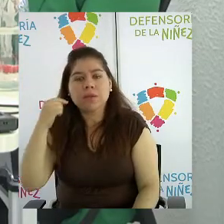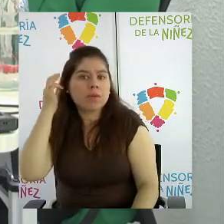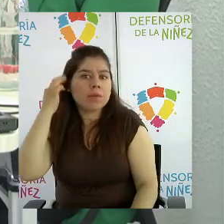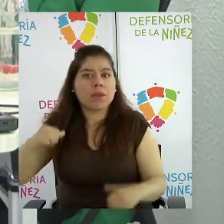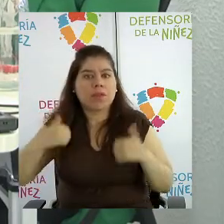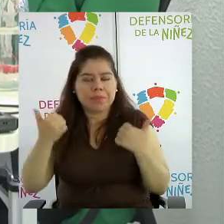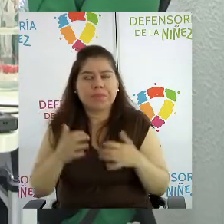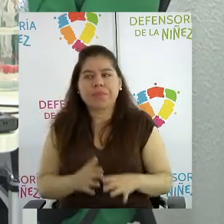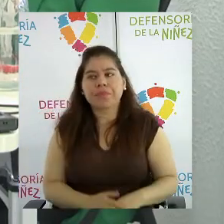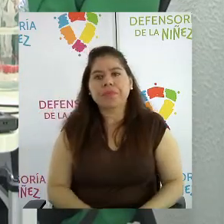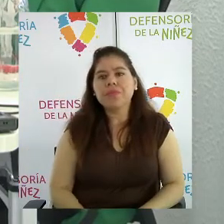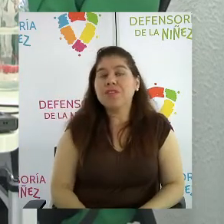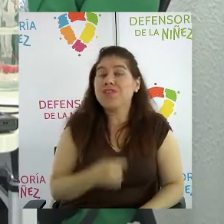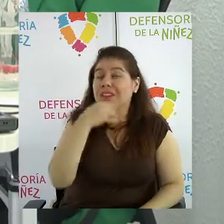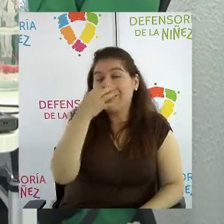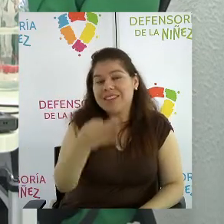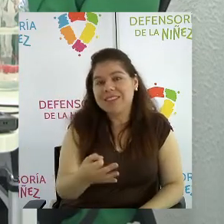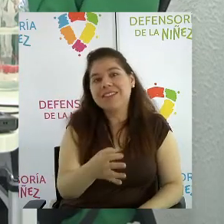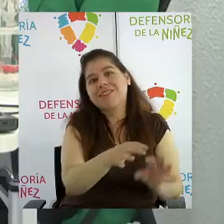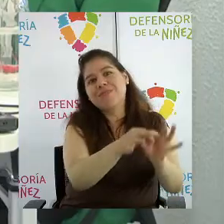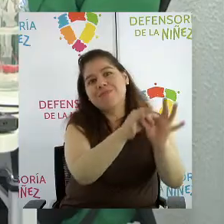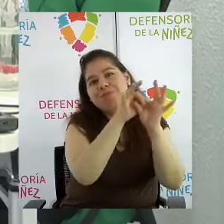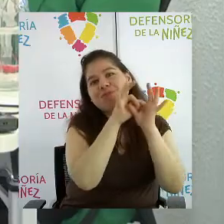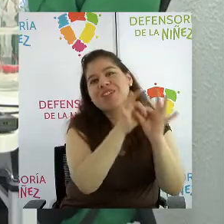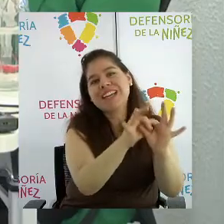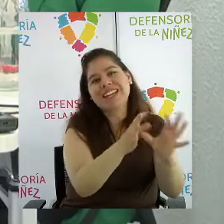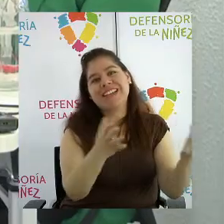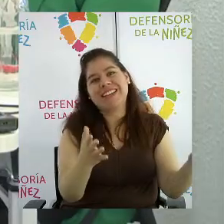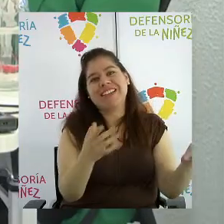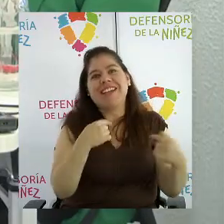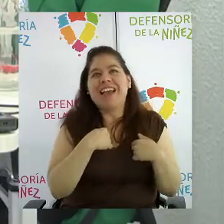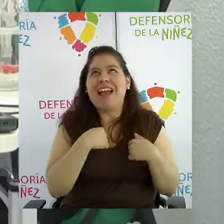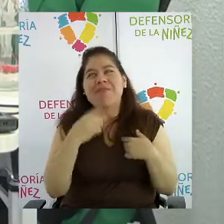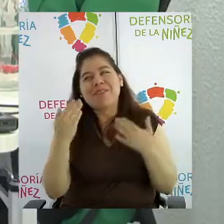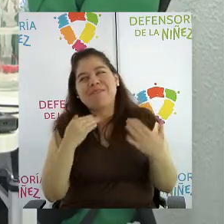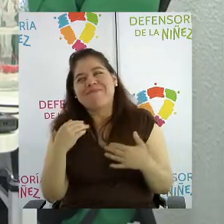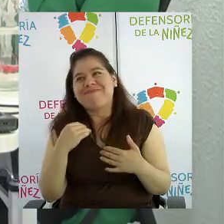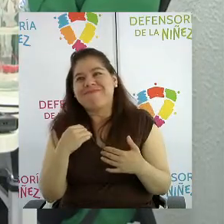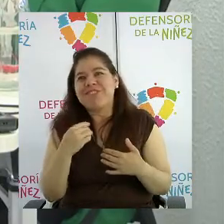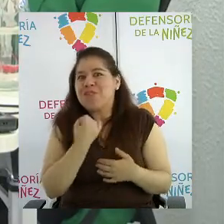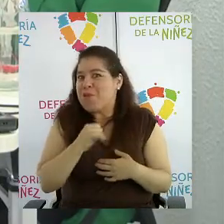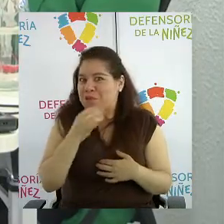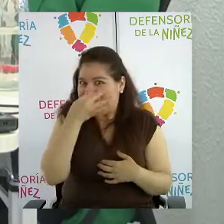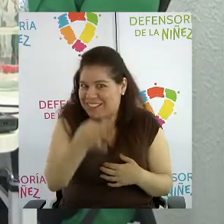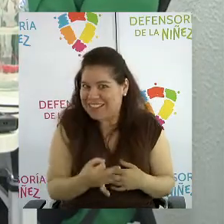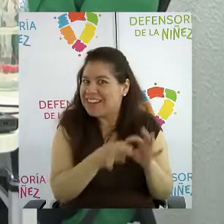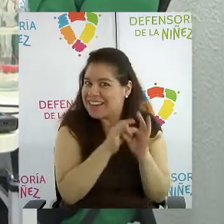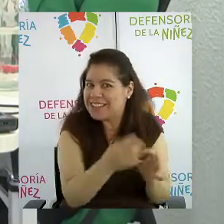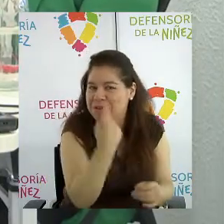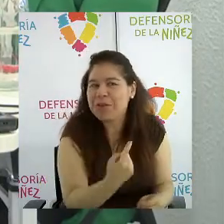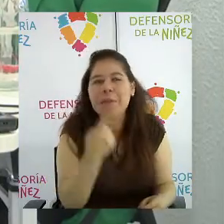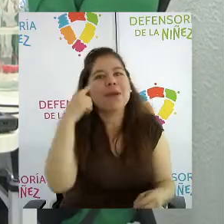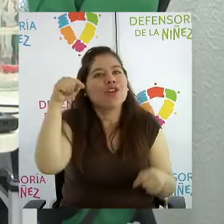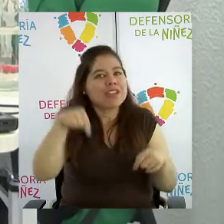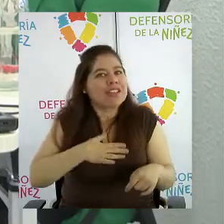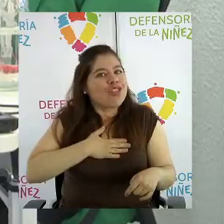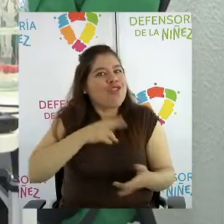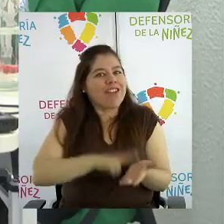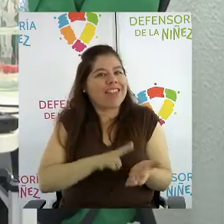Voy a decir algo que siempre me carga, pero le agradezco la pregunta. Me carga cuando los entrevistados dicen le agradezco la pregunta, pero acá es verdad.